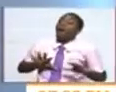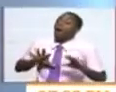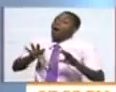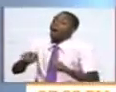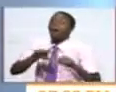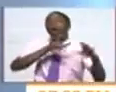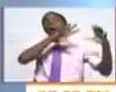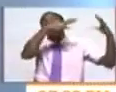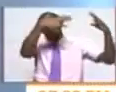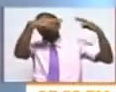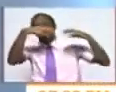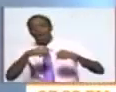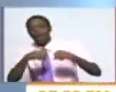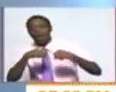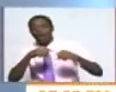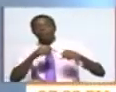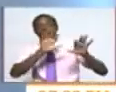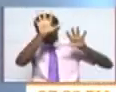internacional contra nuestro país.